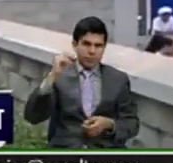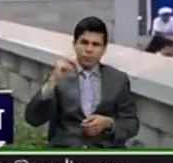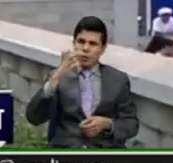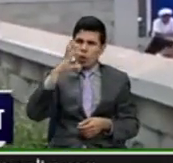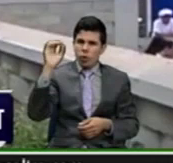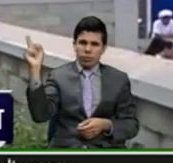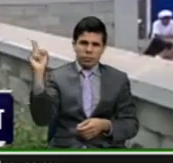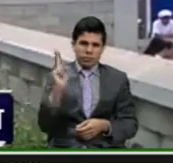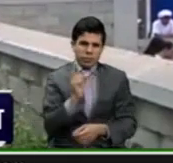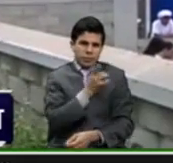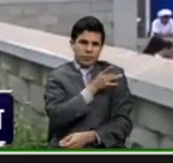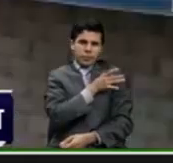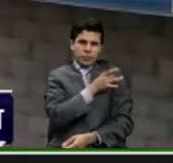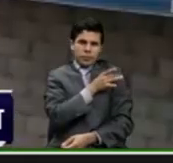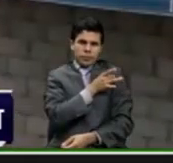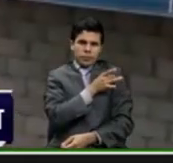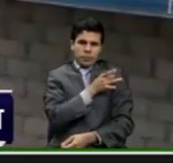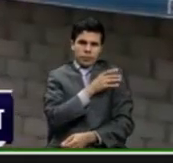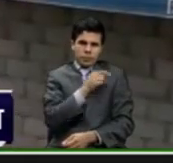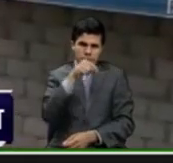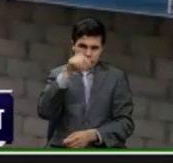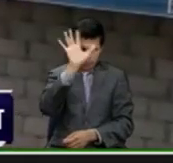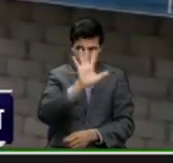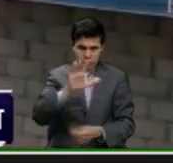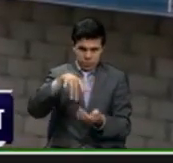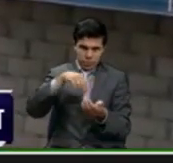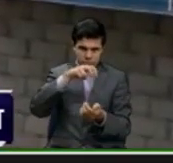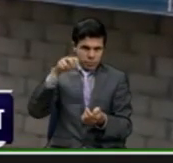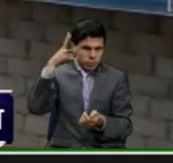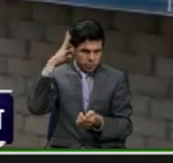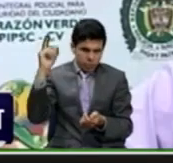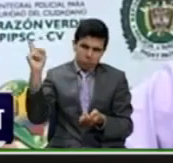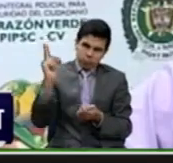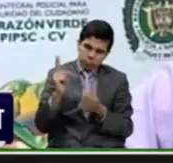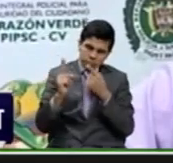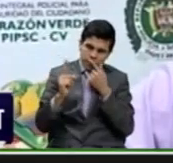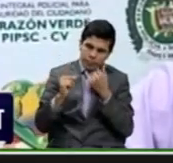señor fiscal seccional